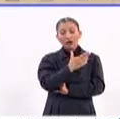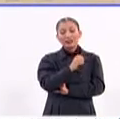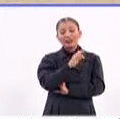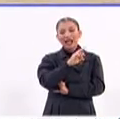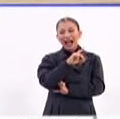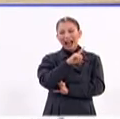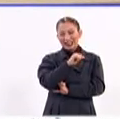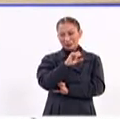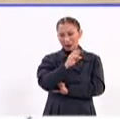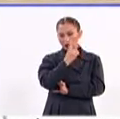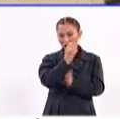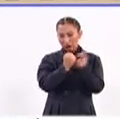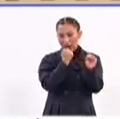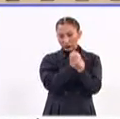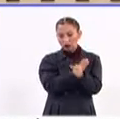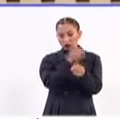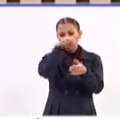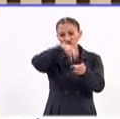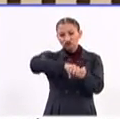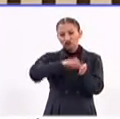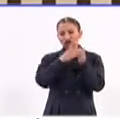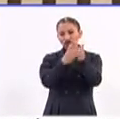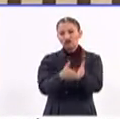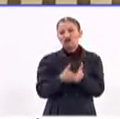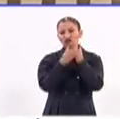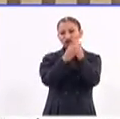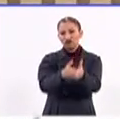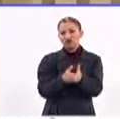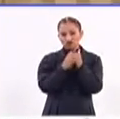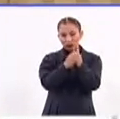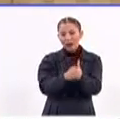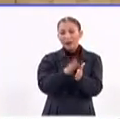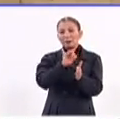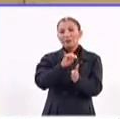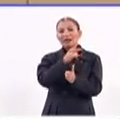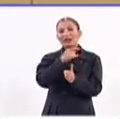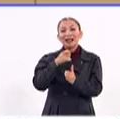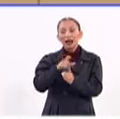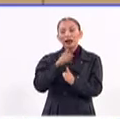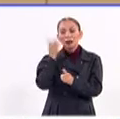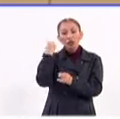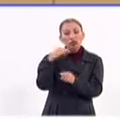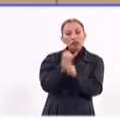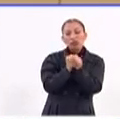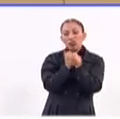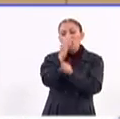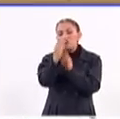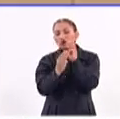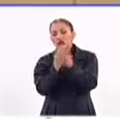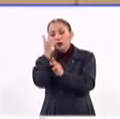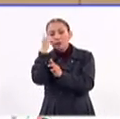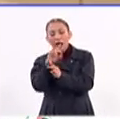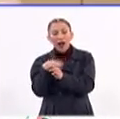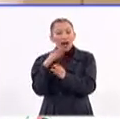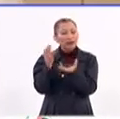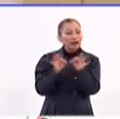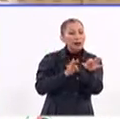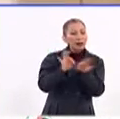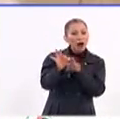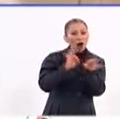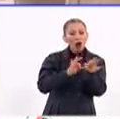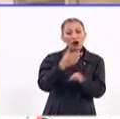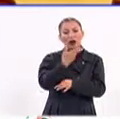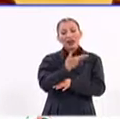tenía 22 años, se embarcó en el Beagle, un barco de vela que tenía el propósito de explorar el mundo para completar trabajos